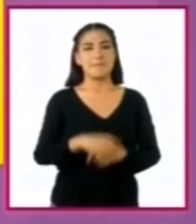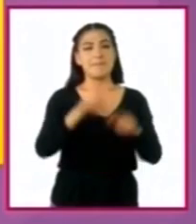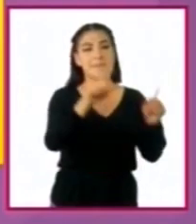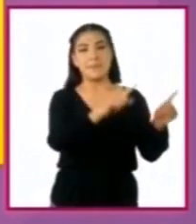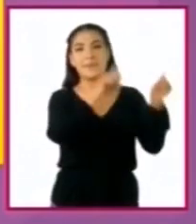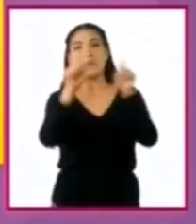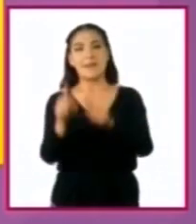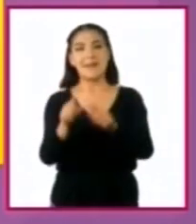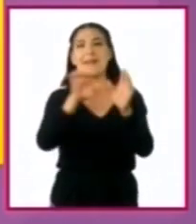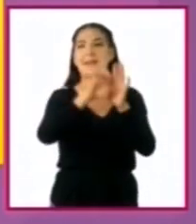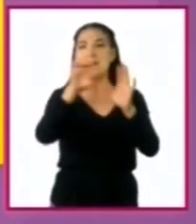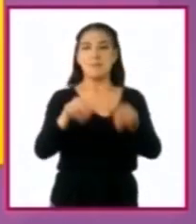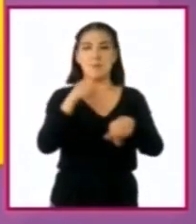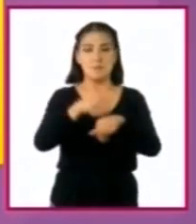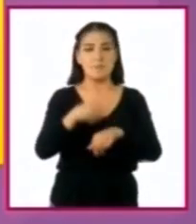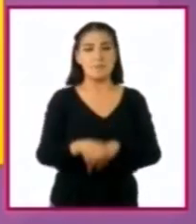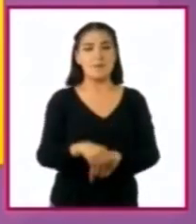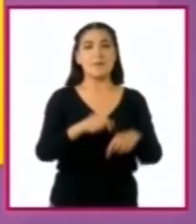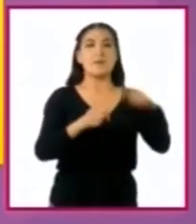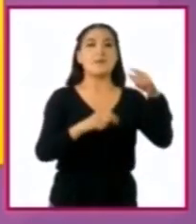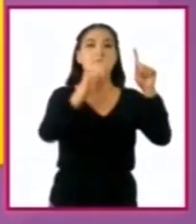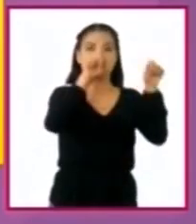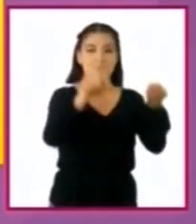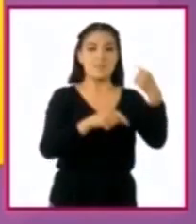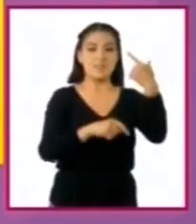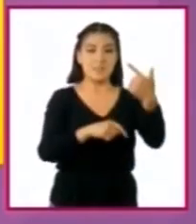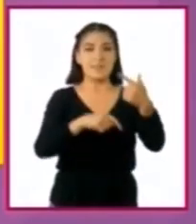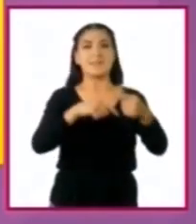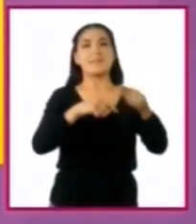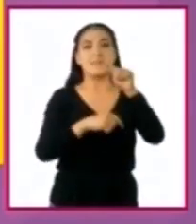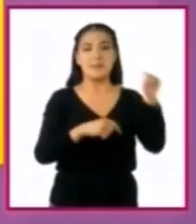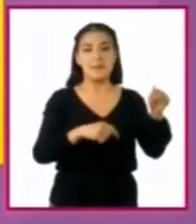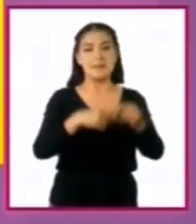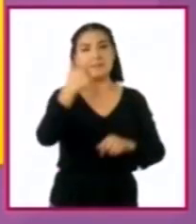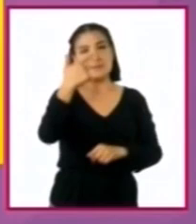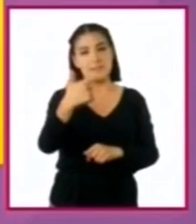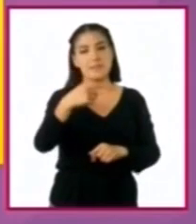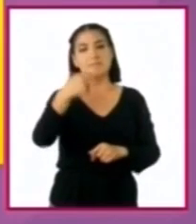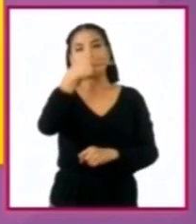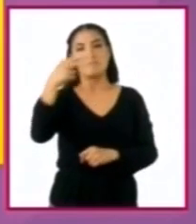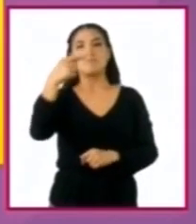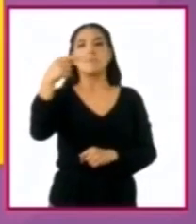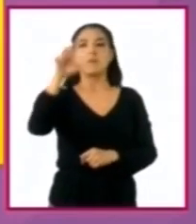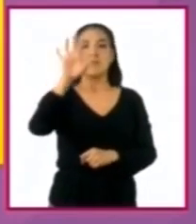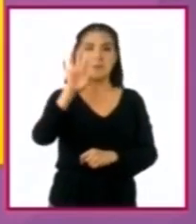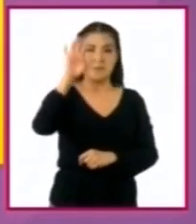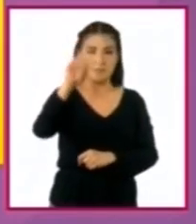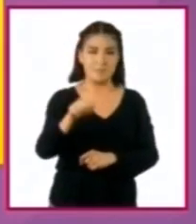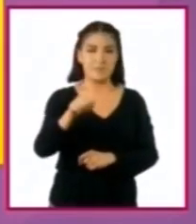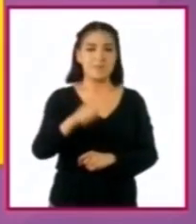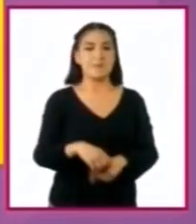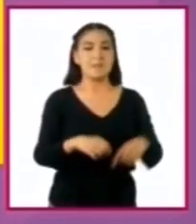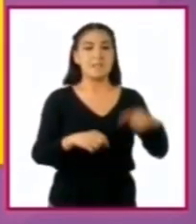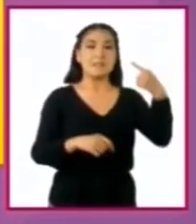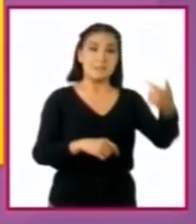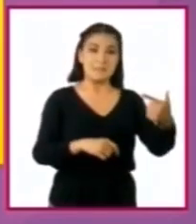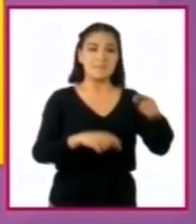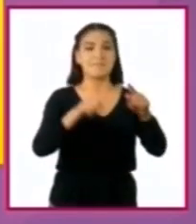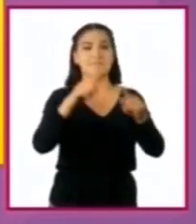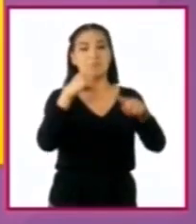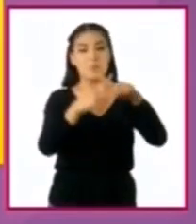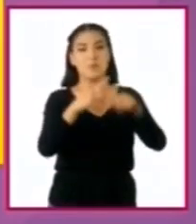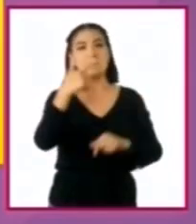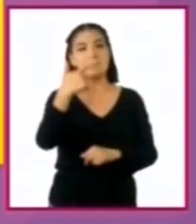Sustituyendo valores, 7 negativo por 7 positivo es igual a menos 49. 7 positivo por